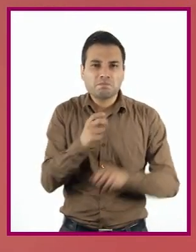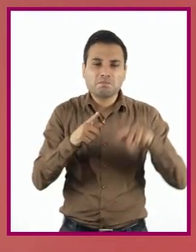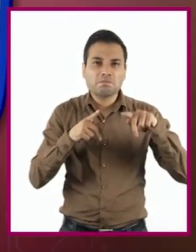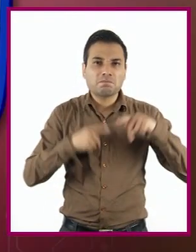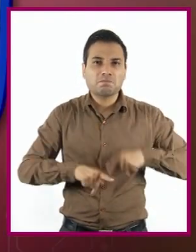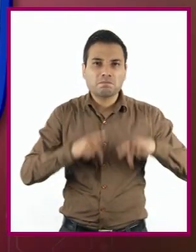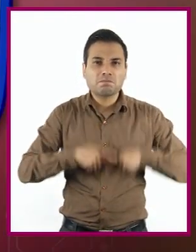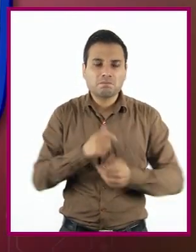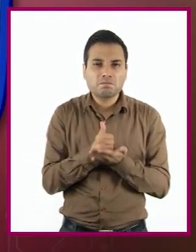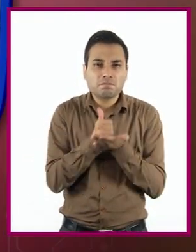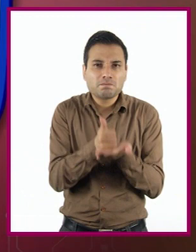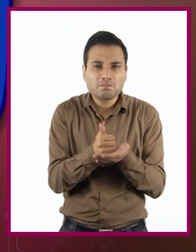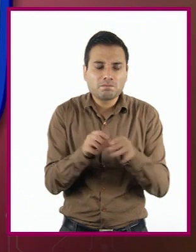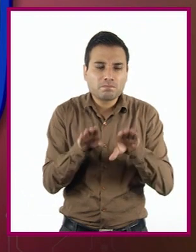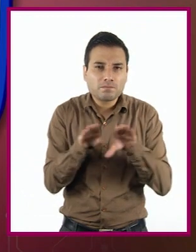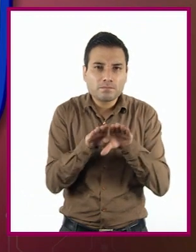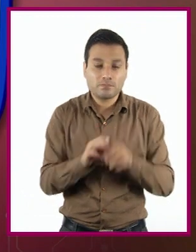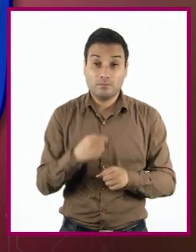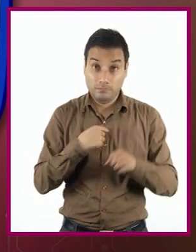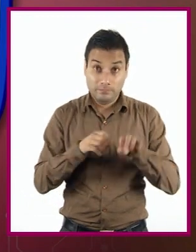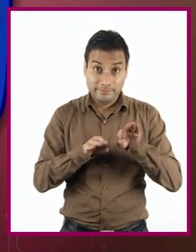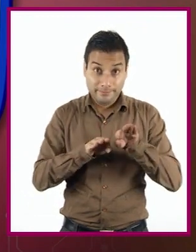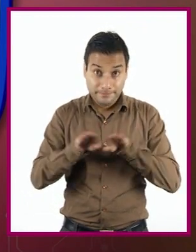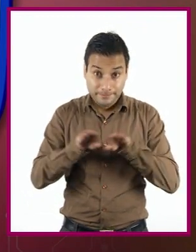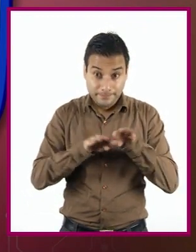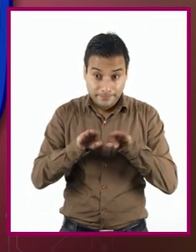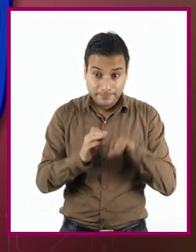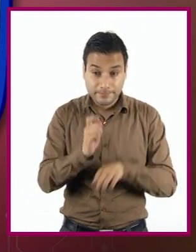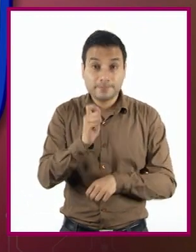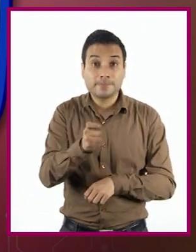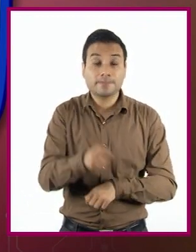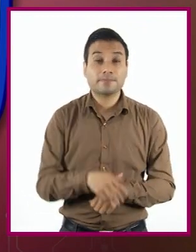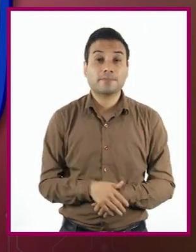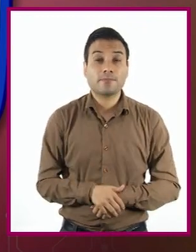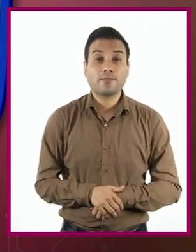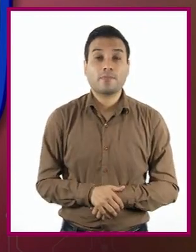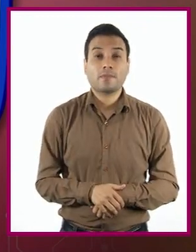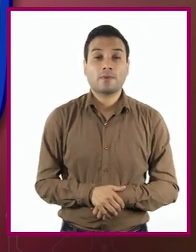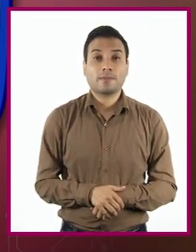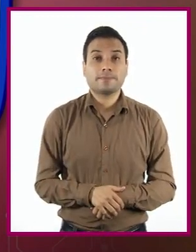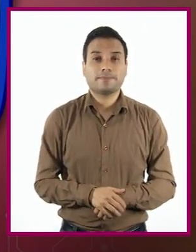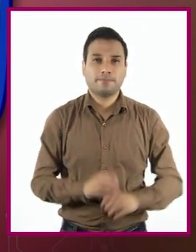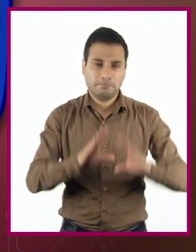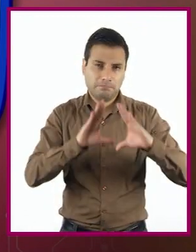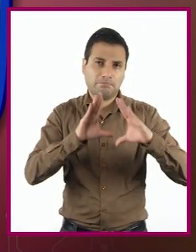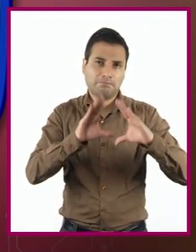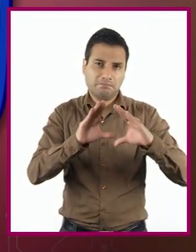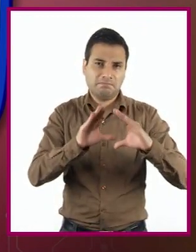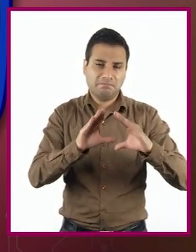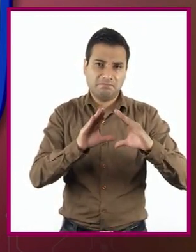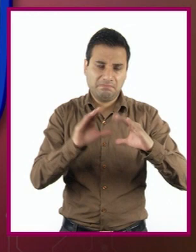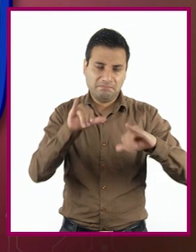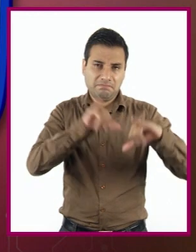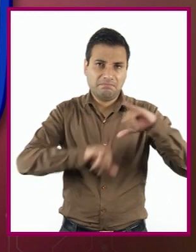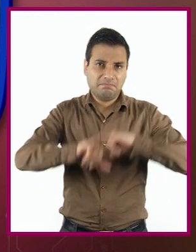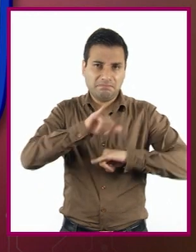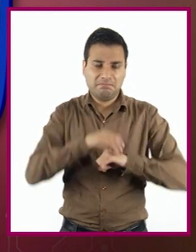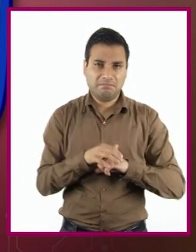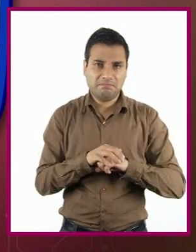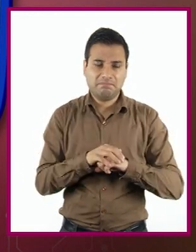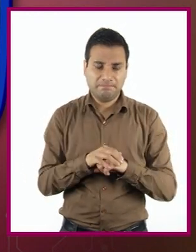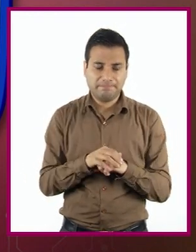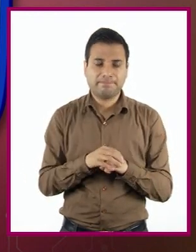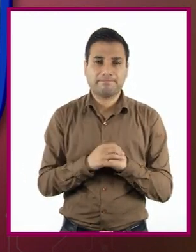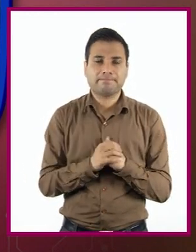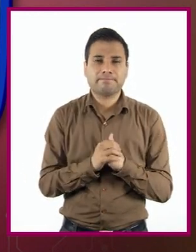sociedad? Mi trabajo actualmente tiene que ver con la enseñanza de la ciencia y de la